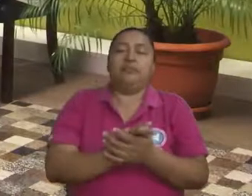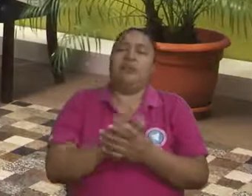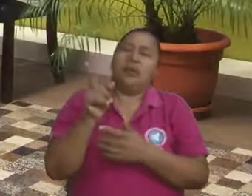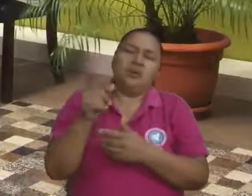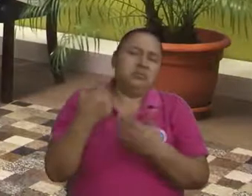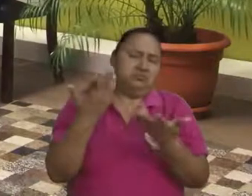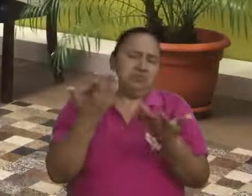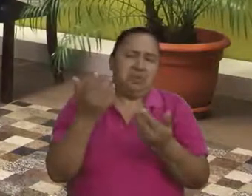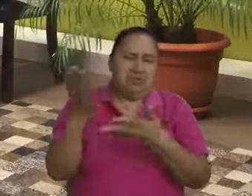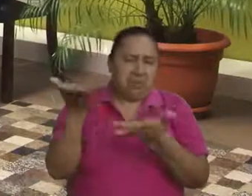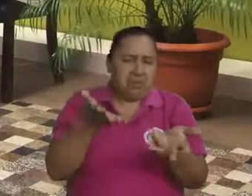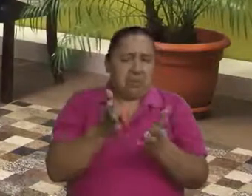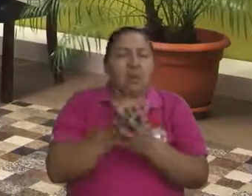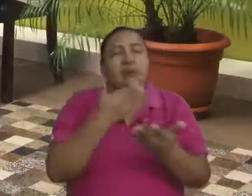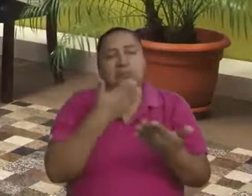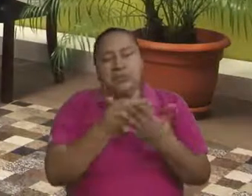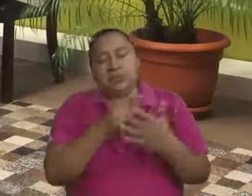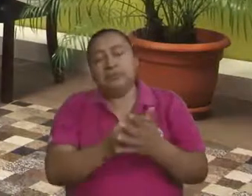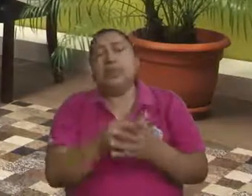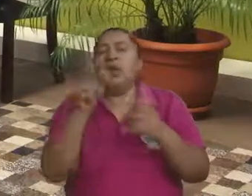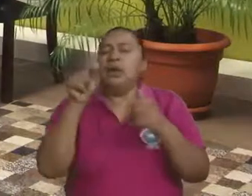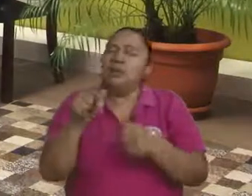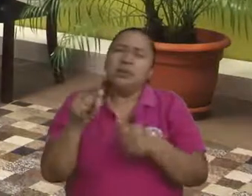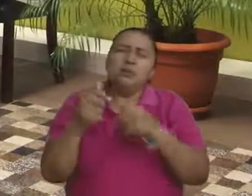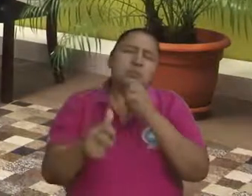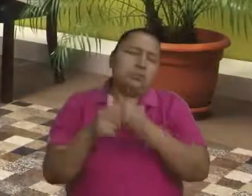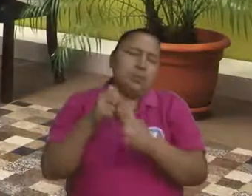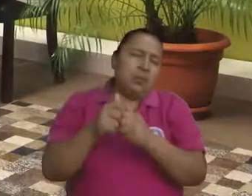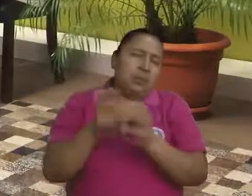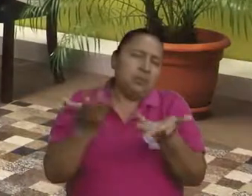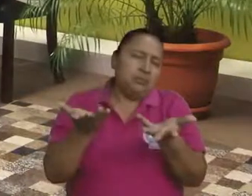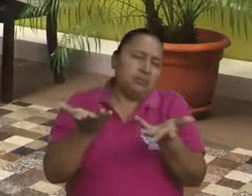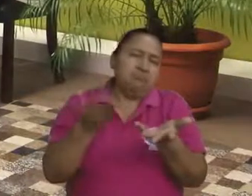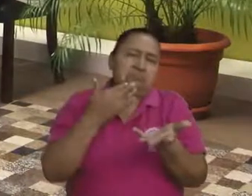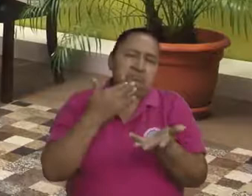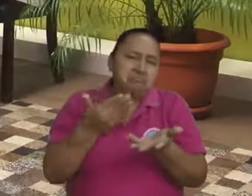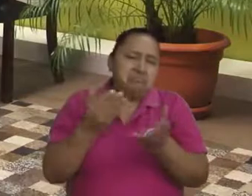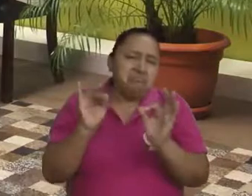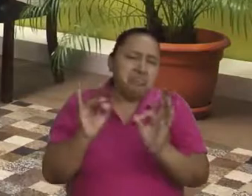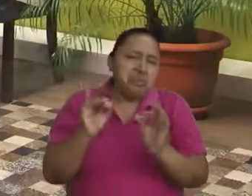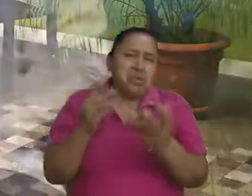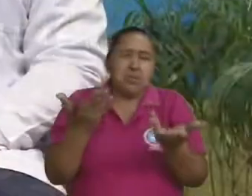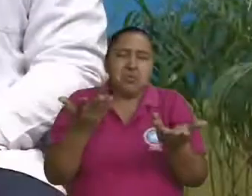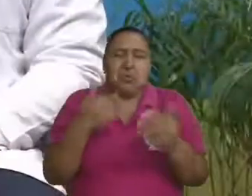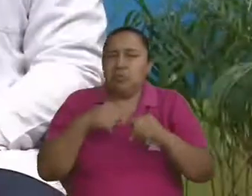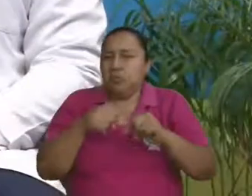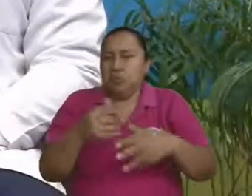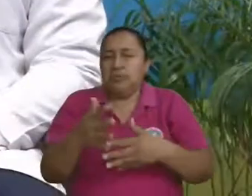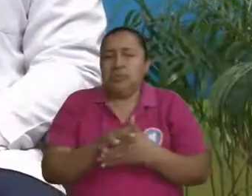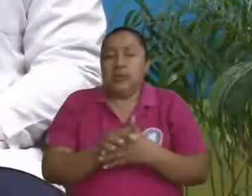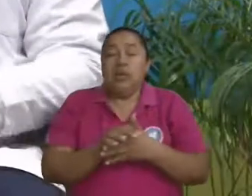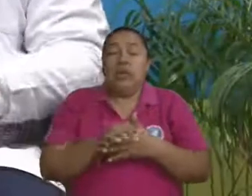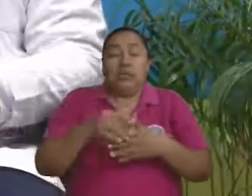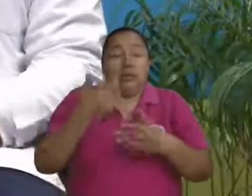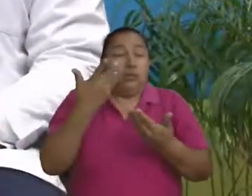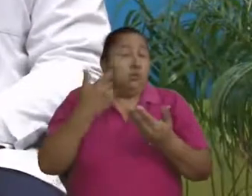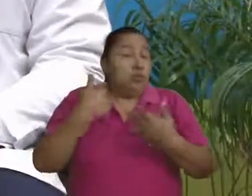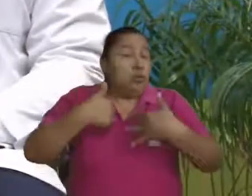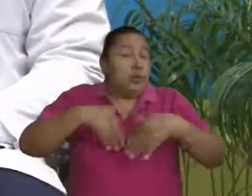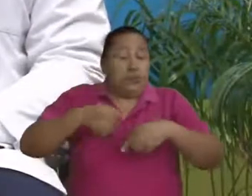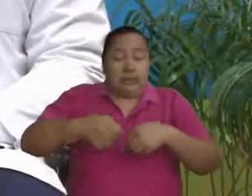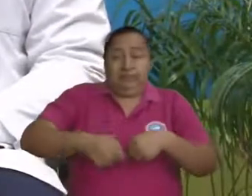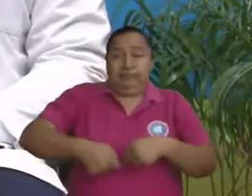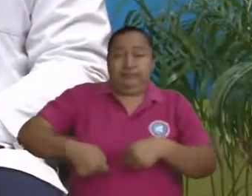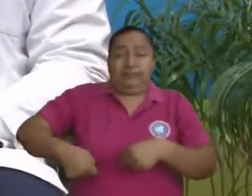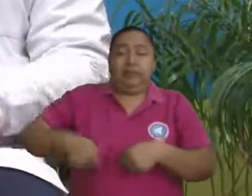una enfermedad muy frecuente que afecta a la población nicaragüense. ¿Es así, doctor? A nivel global, la vesícula biliar, los trastornos de la